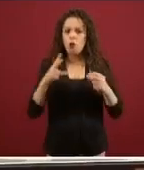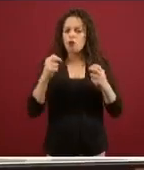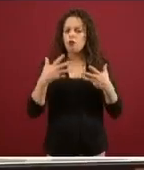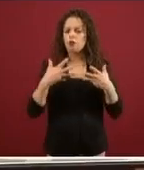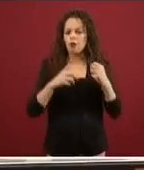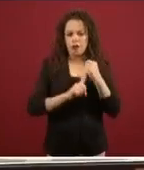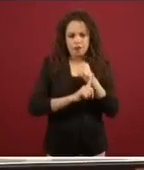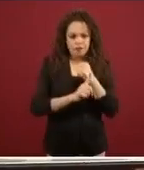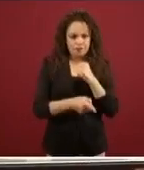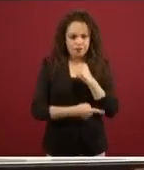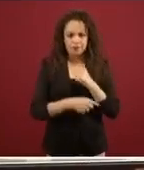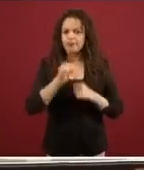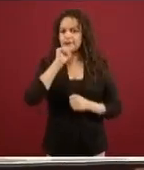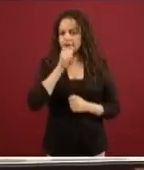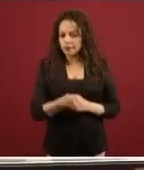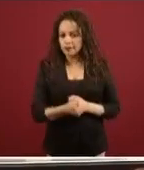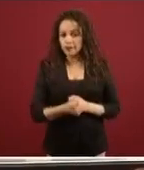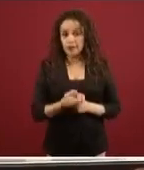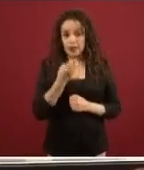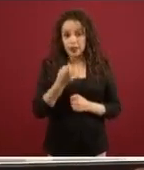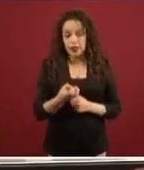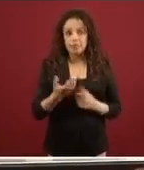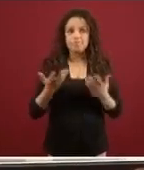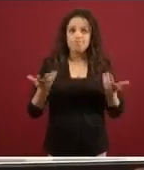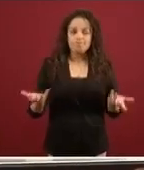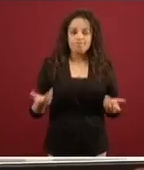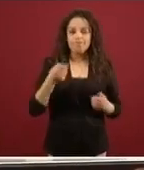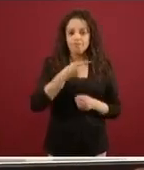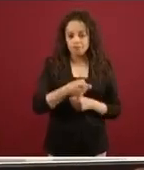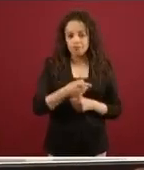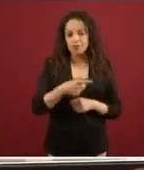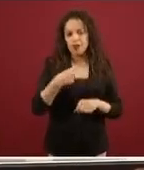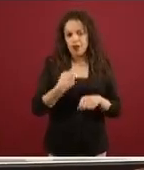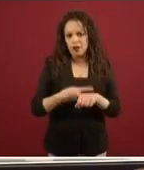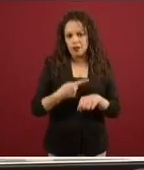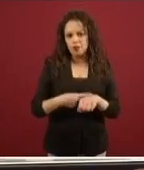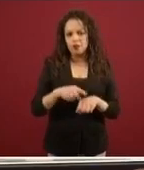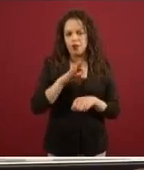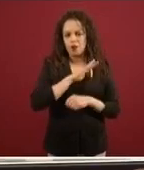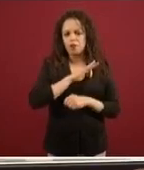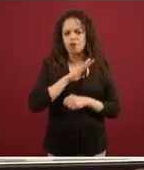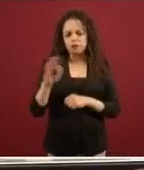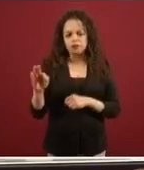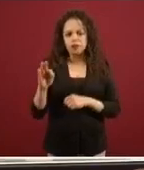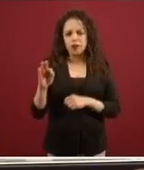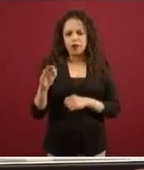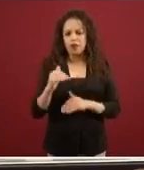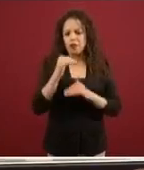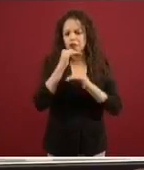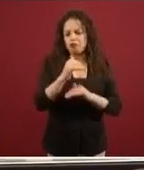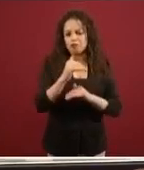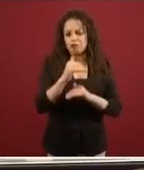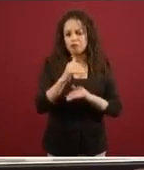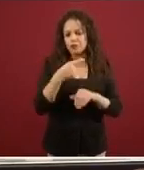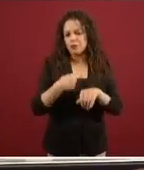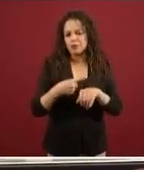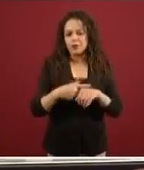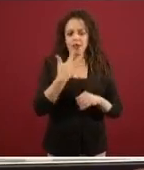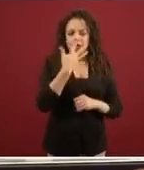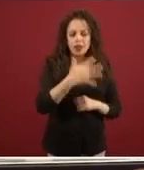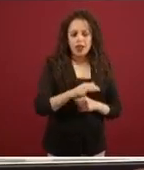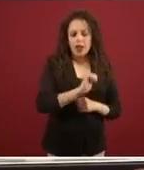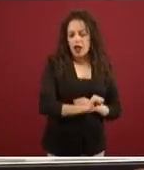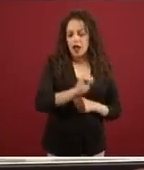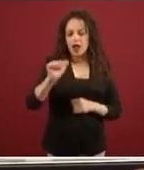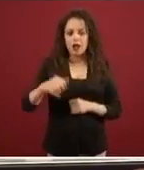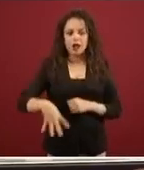es que tenga una enfermedad que se limita, que dure 10 a 14 días y no pase a mayor